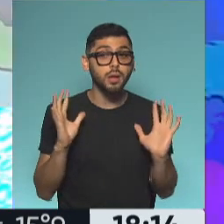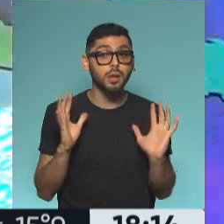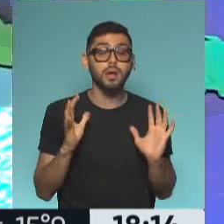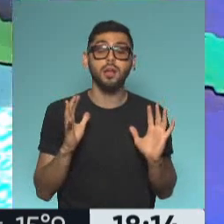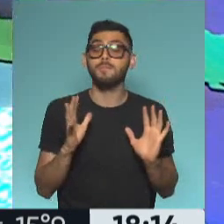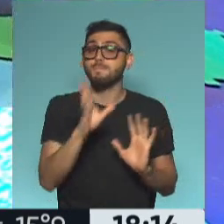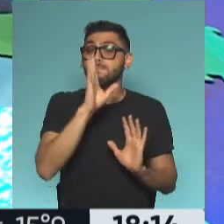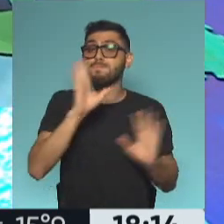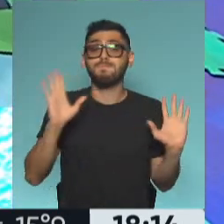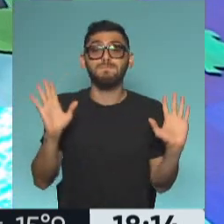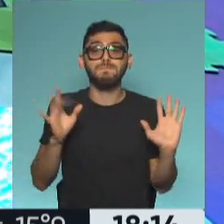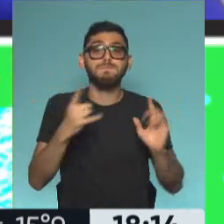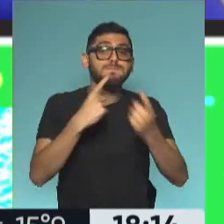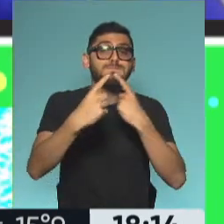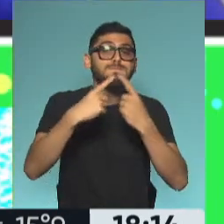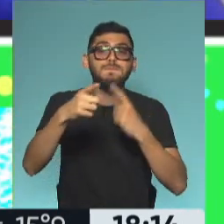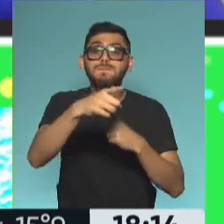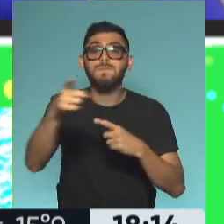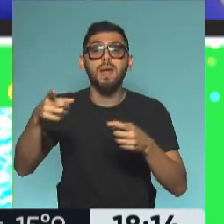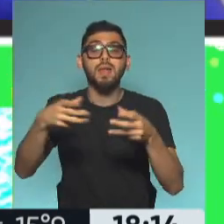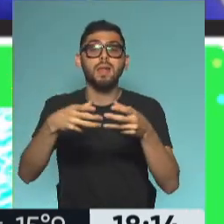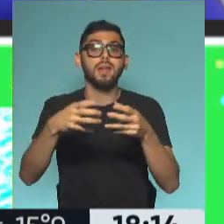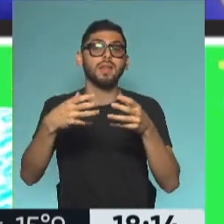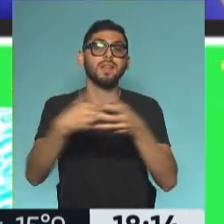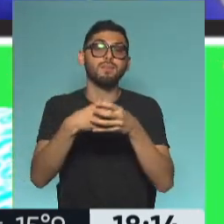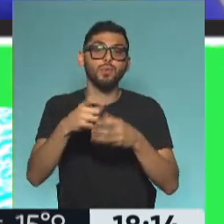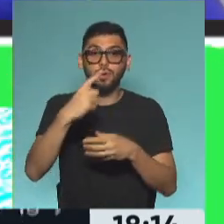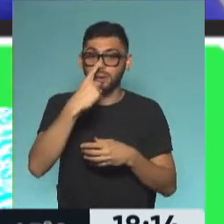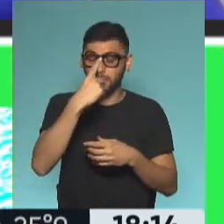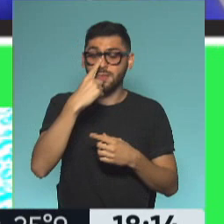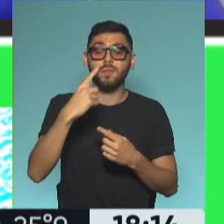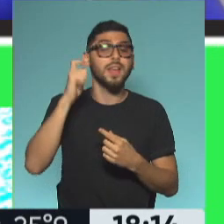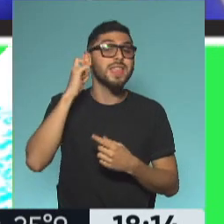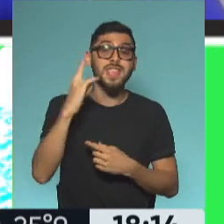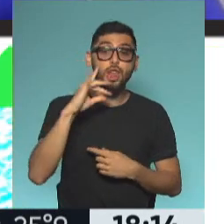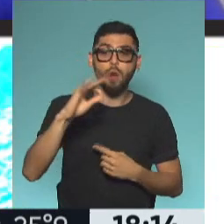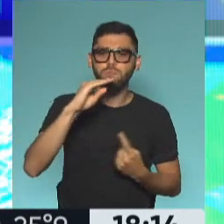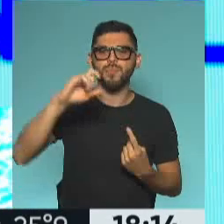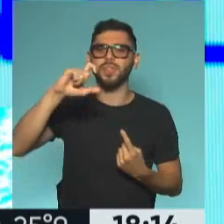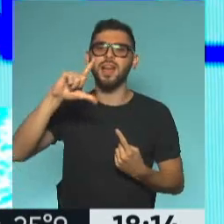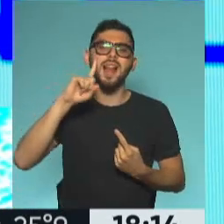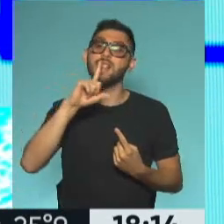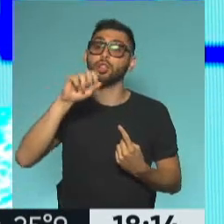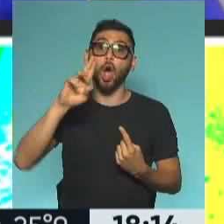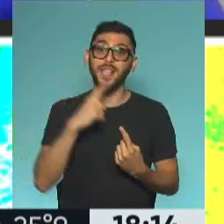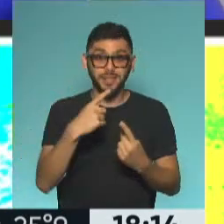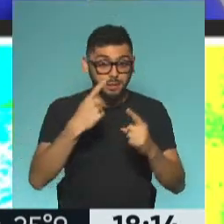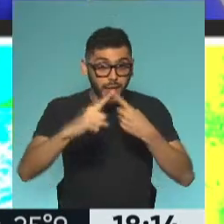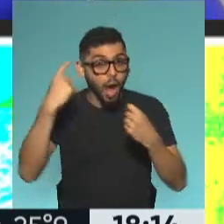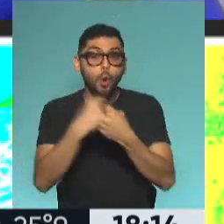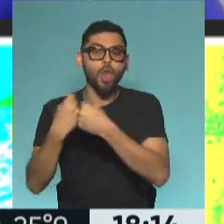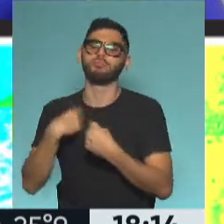No dice más nada. Te escucho. Guido. El clítoris. ¿Estamos de acuerdo? Coincido,